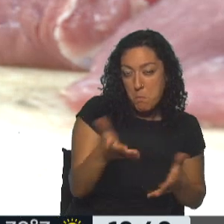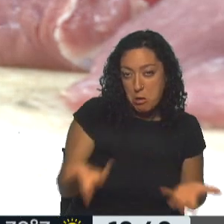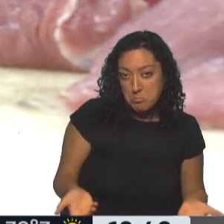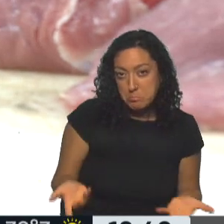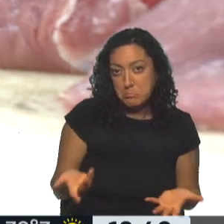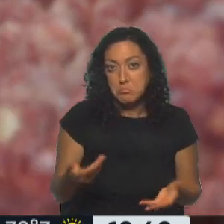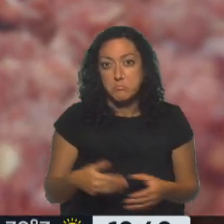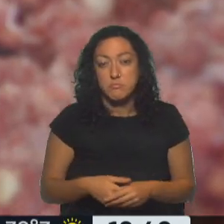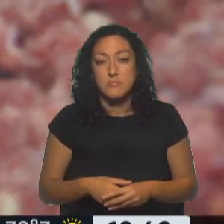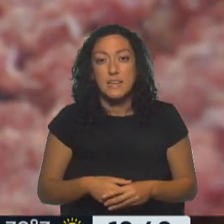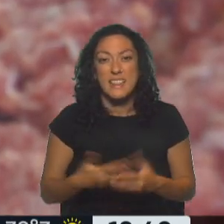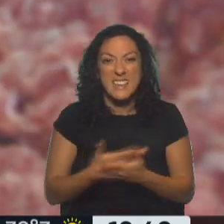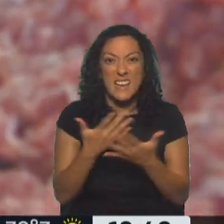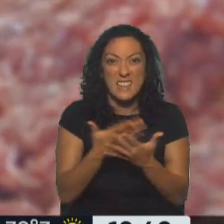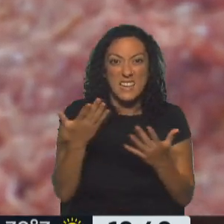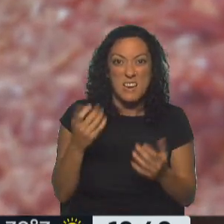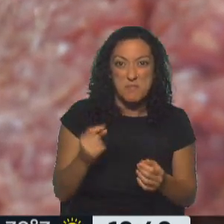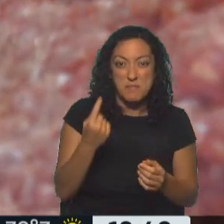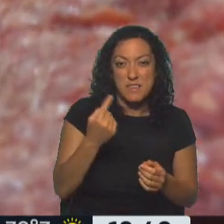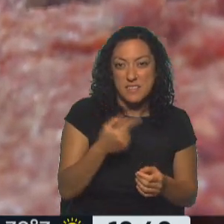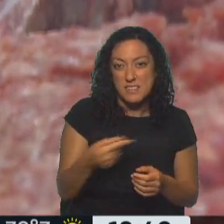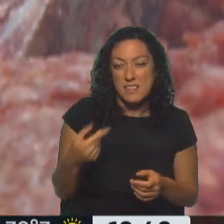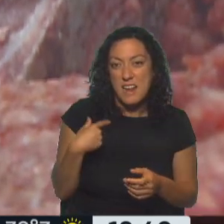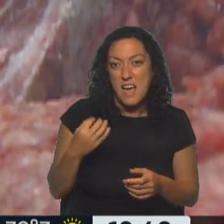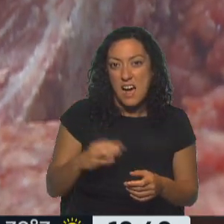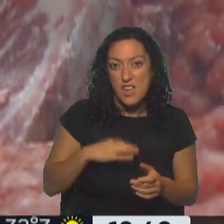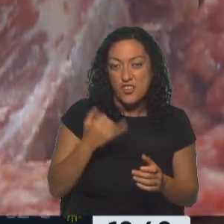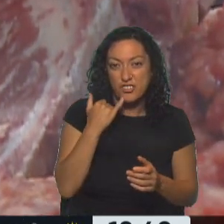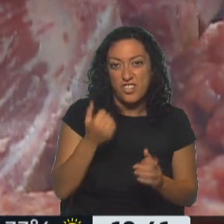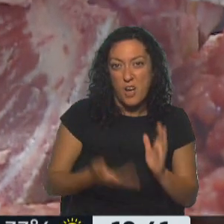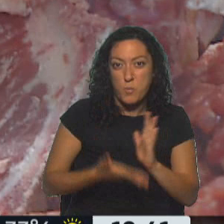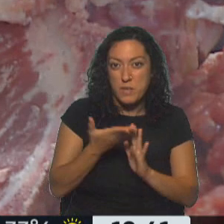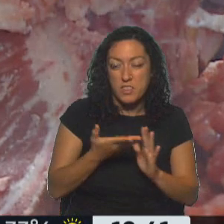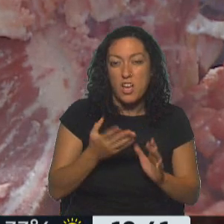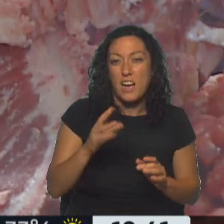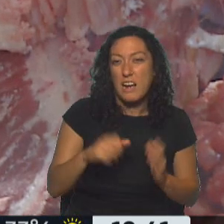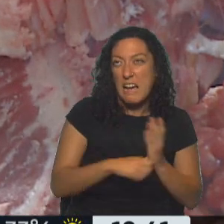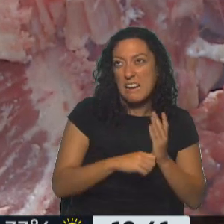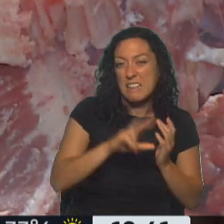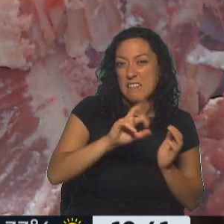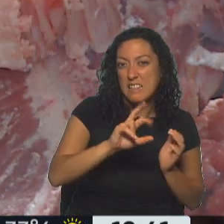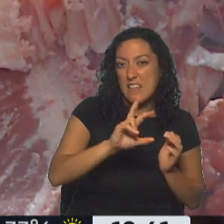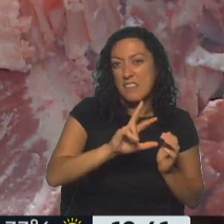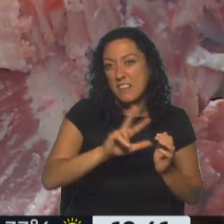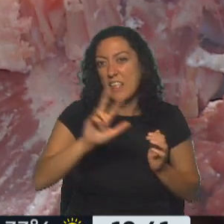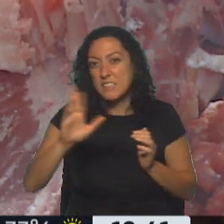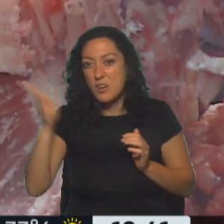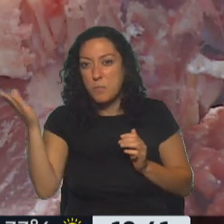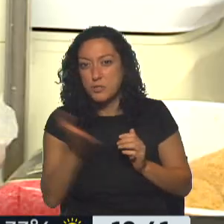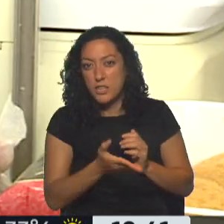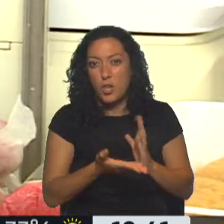estos primeros días o semanas del año ya en el caso de la carne se está conmutando un 30 o un 35% de aumento